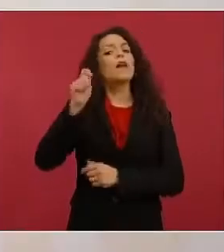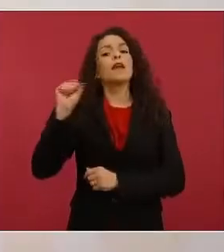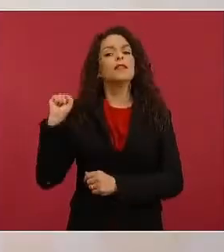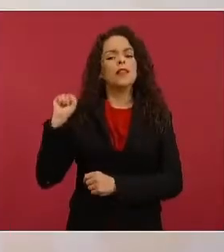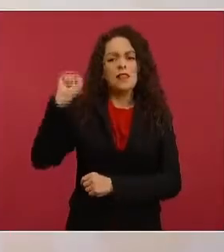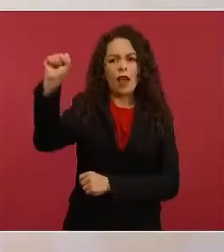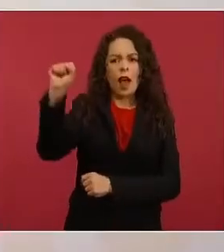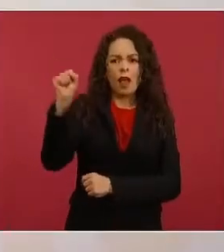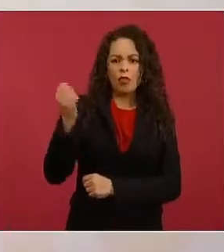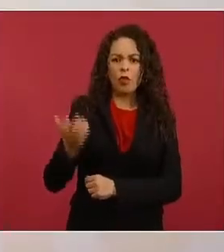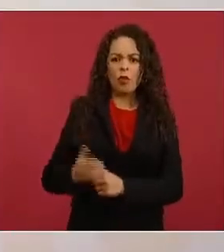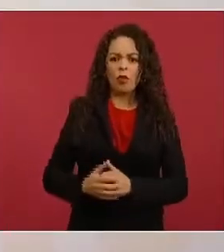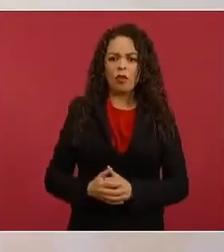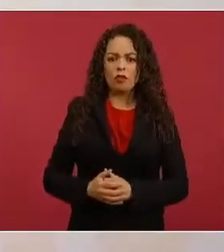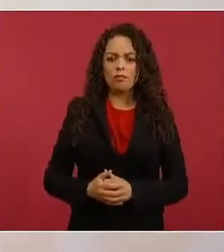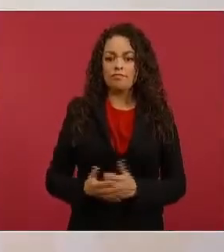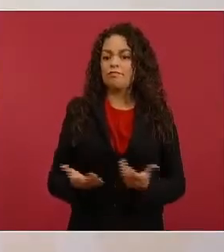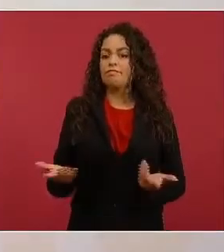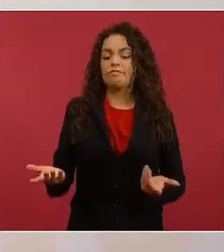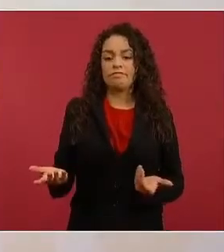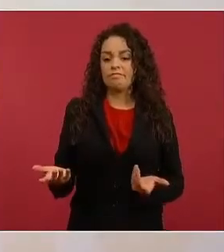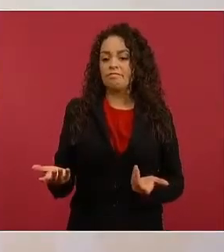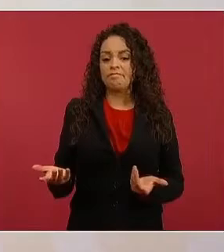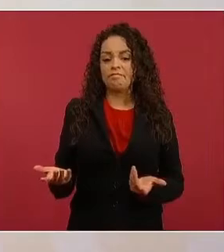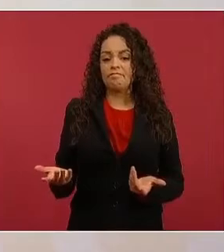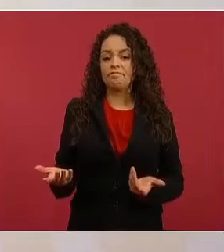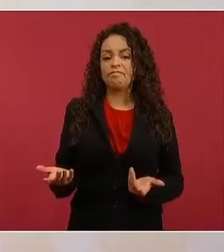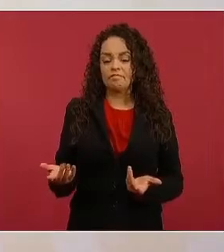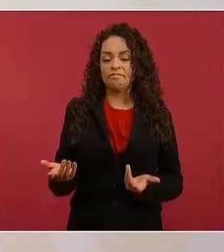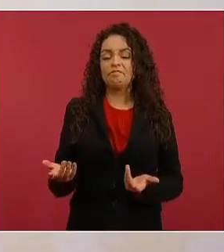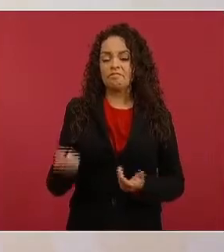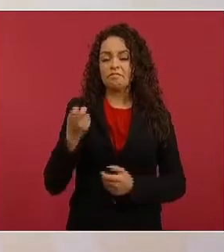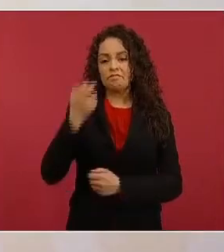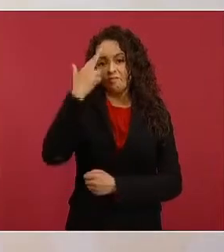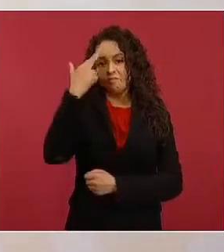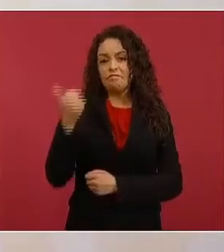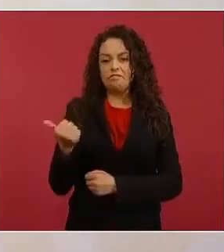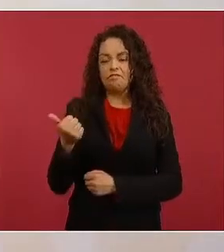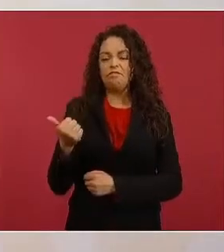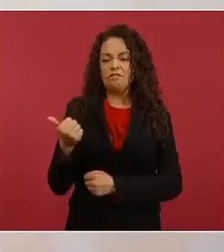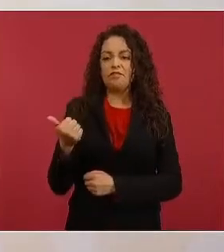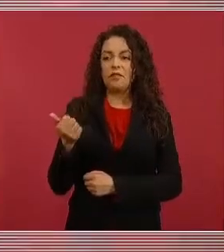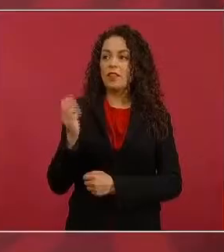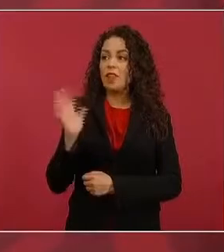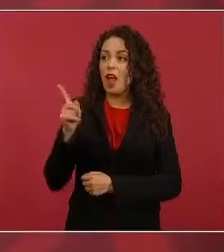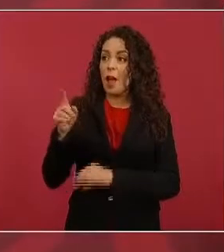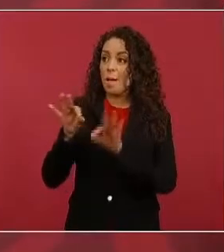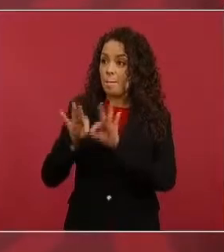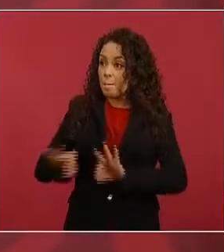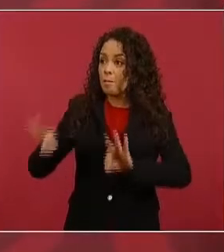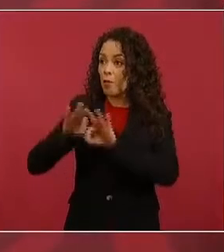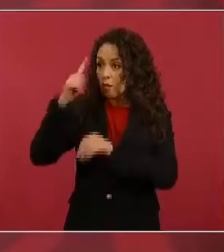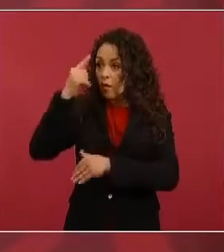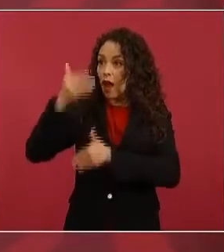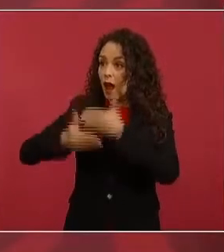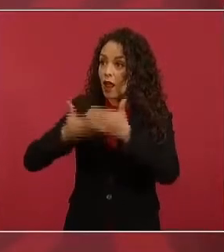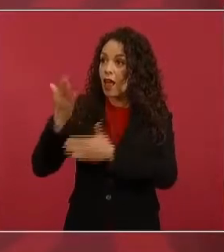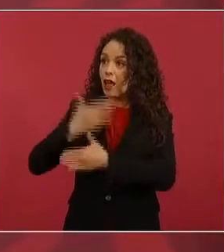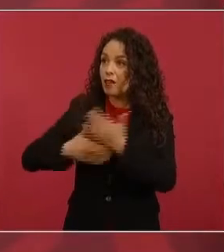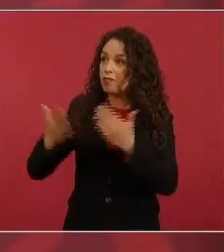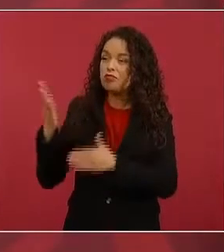y pues fue perdiendo su importancia productiva, y en